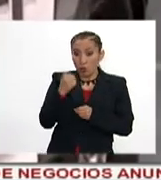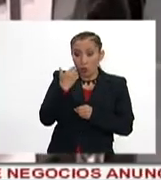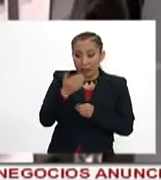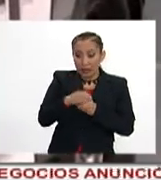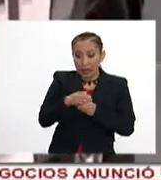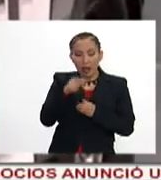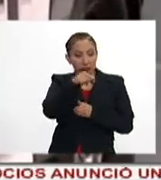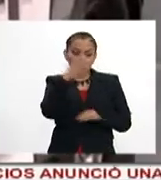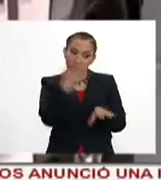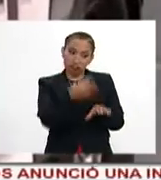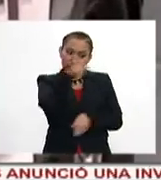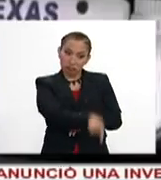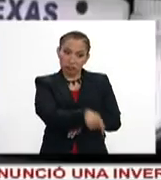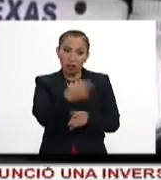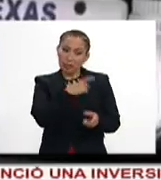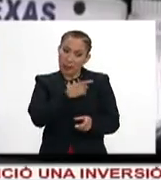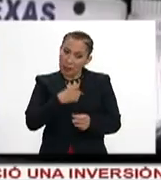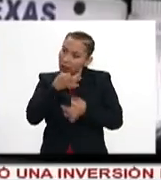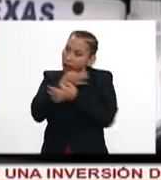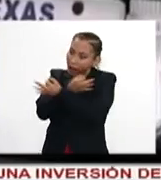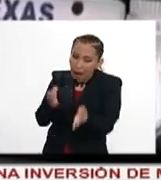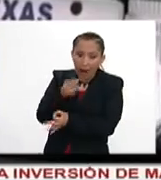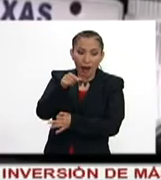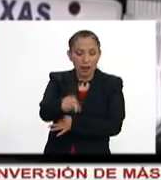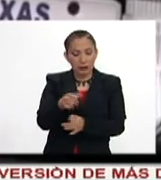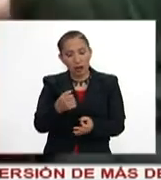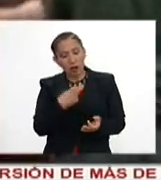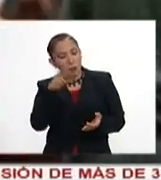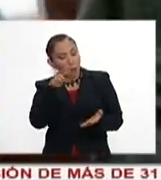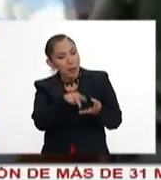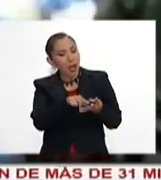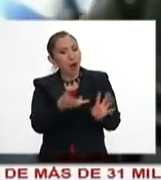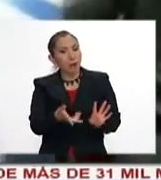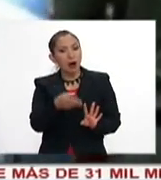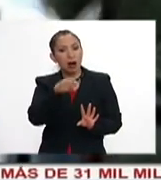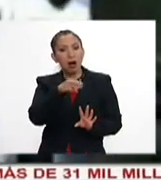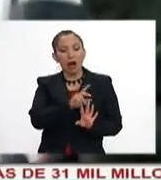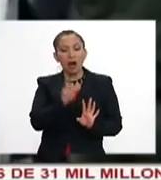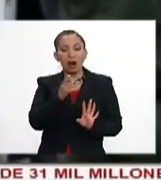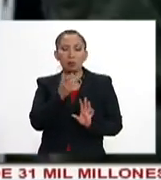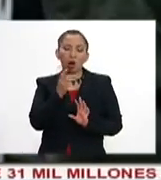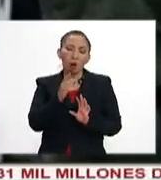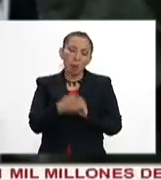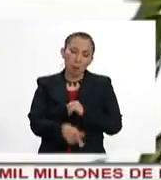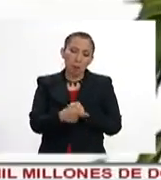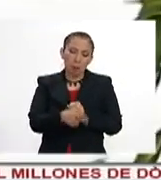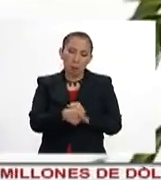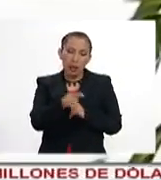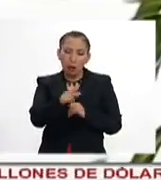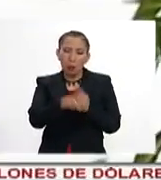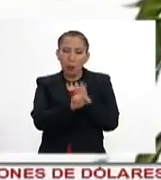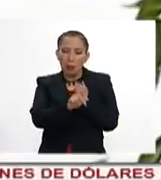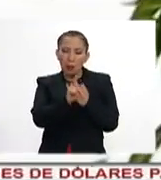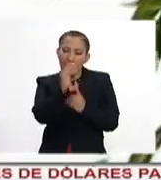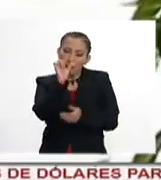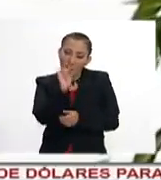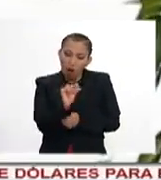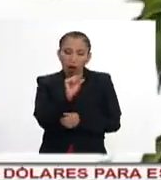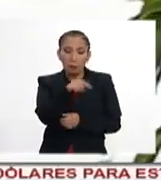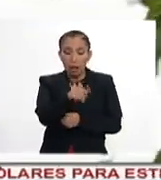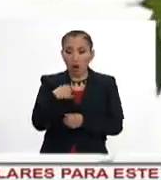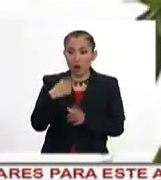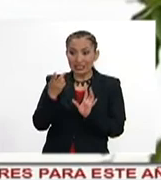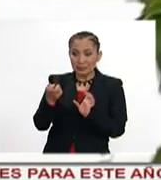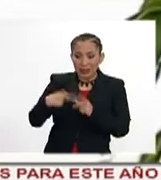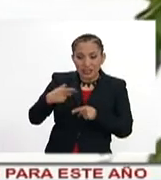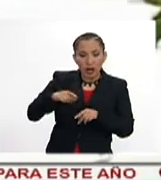detenidos, sean penalizados. Lo clasificaría como un misdemeanor, como un delito menor. Entonces, estos funcionarios o estos